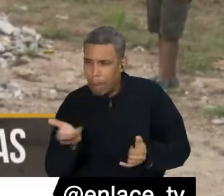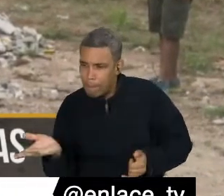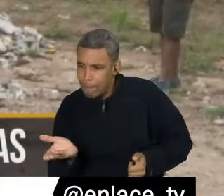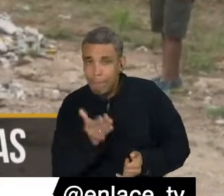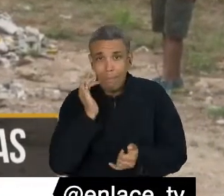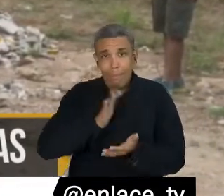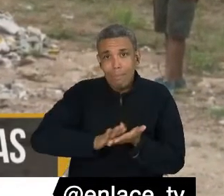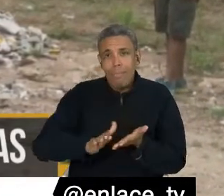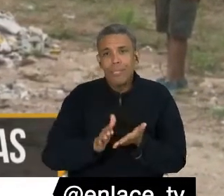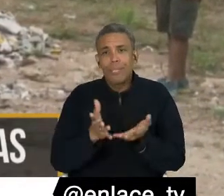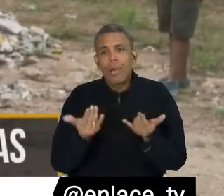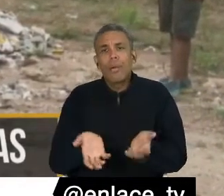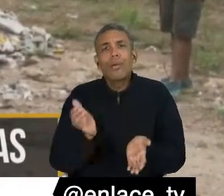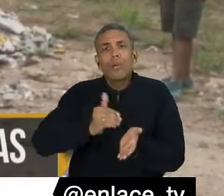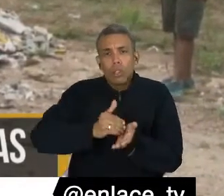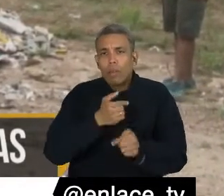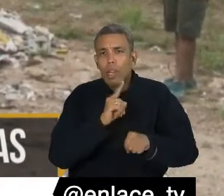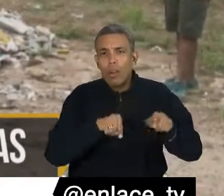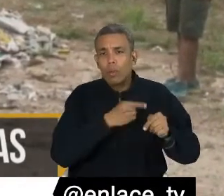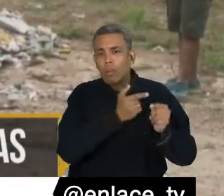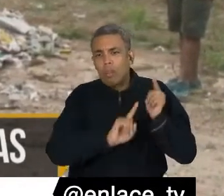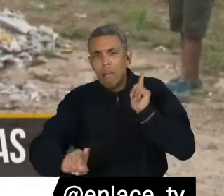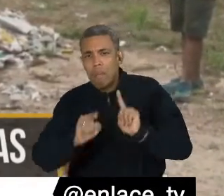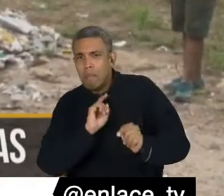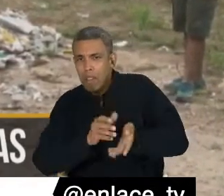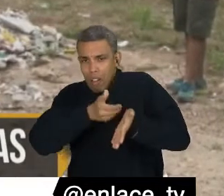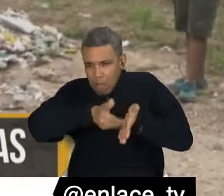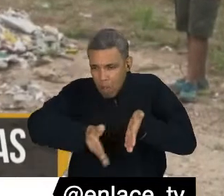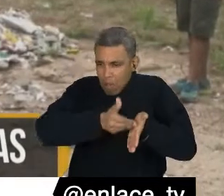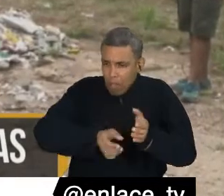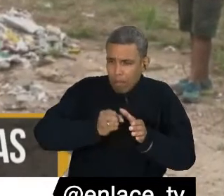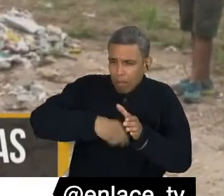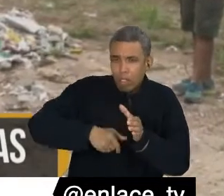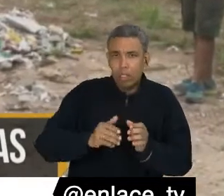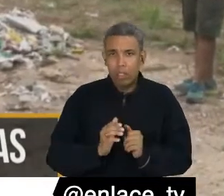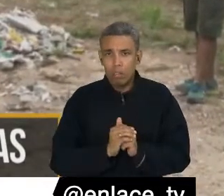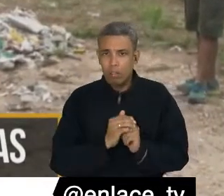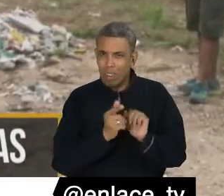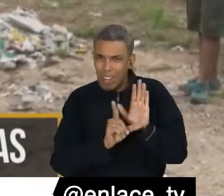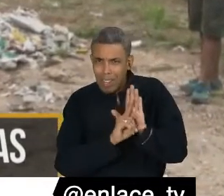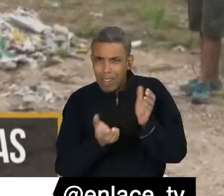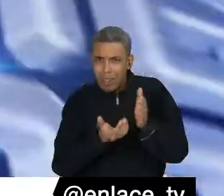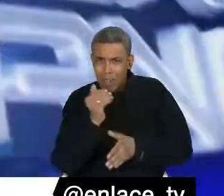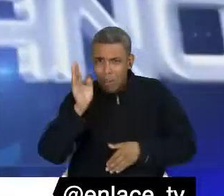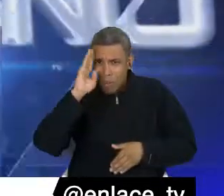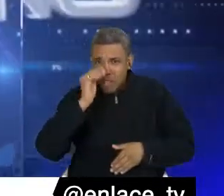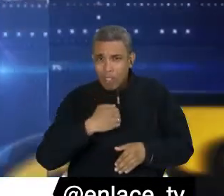siguen latentes a pesar de entrar hace más de un mes el Código Nacional de Policía y Convivencia.